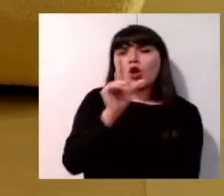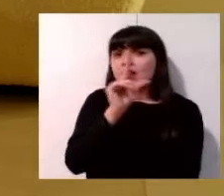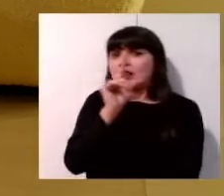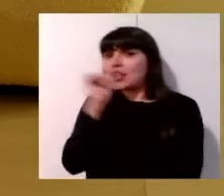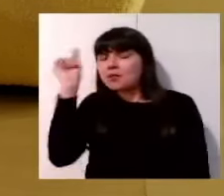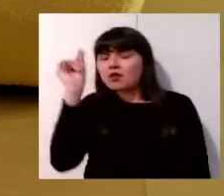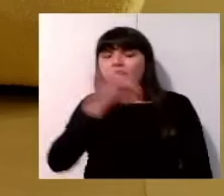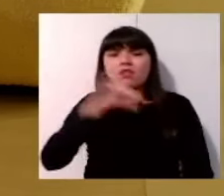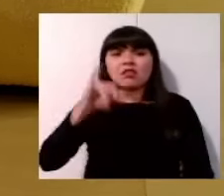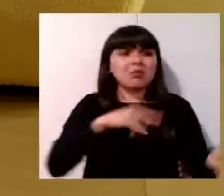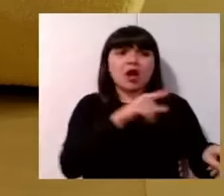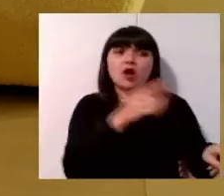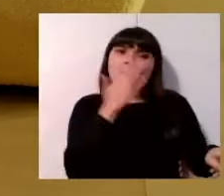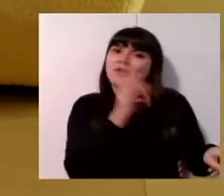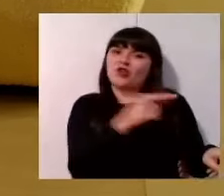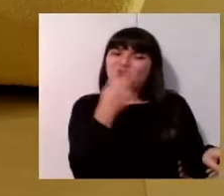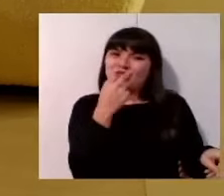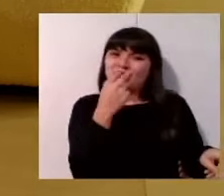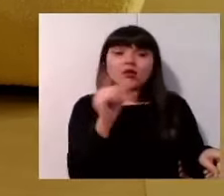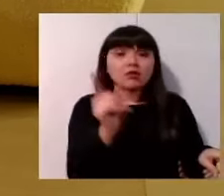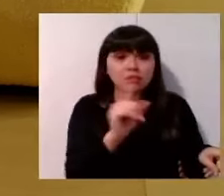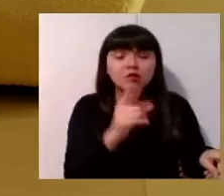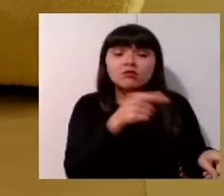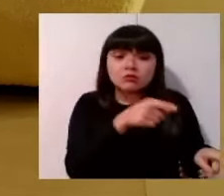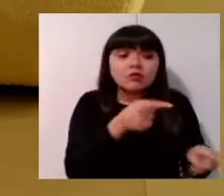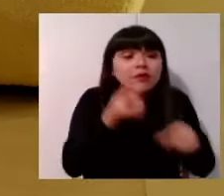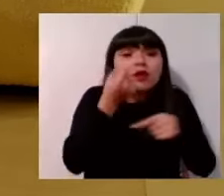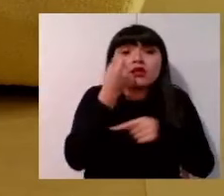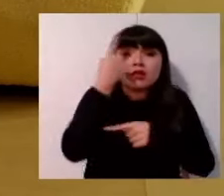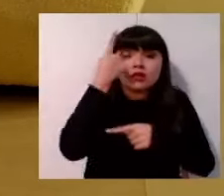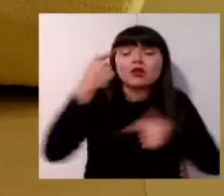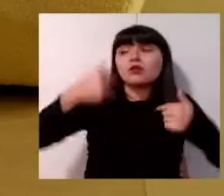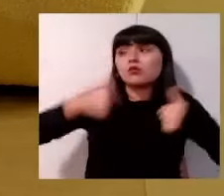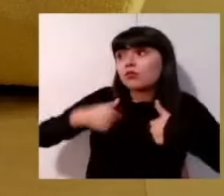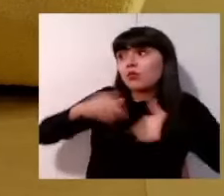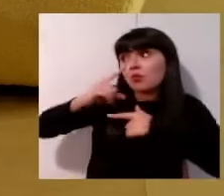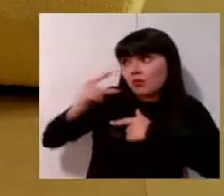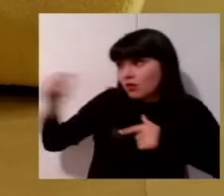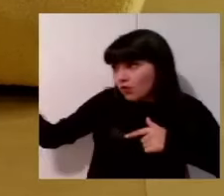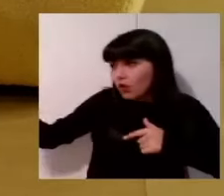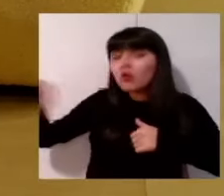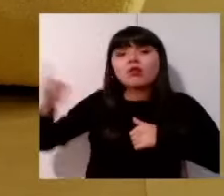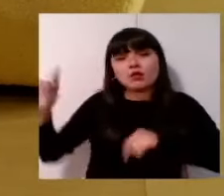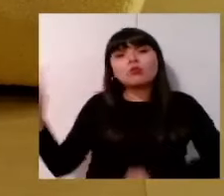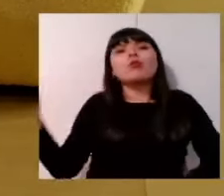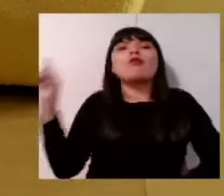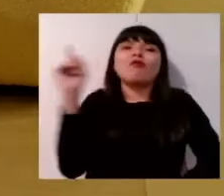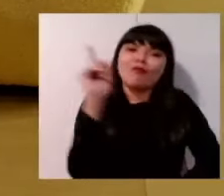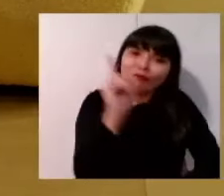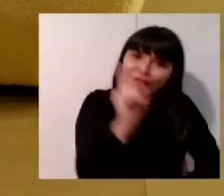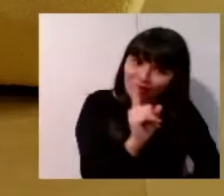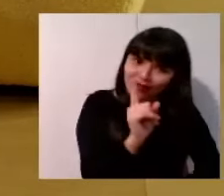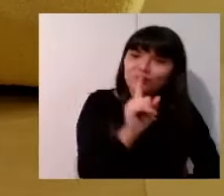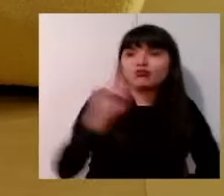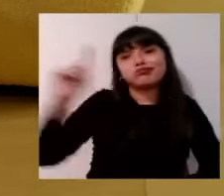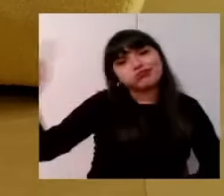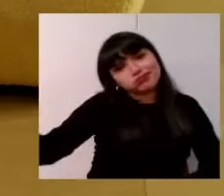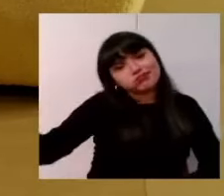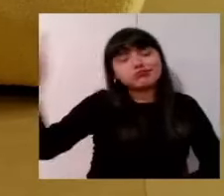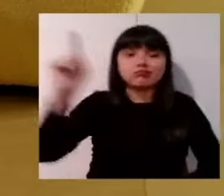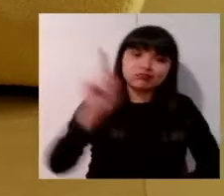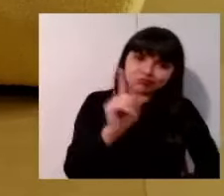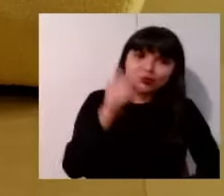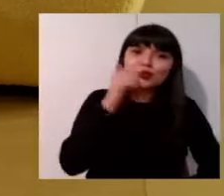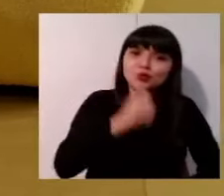llorar mejor. No, ellos van a entender que si uno se va, después va a volver y eso les va a ir dando seguridad y eso es un trabajo. Todos los niños es un trabajo y hay que hacerlo de